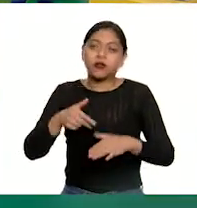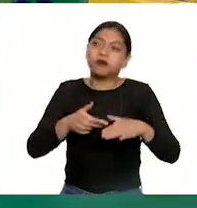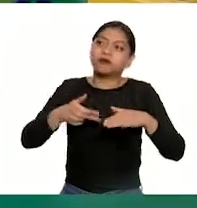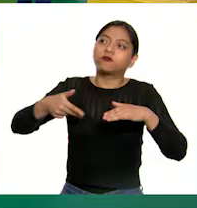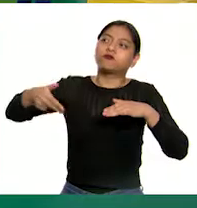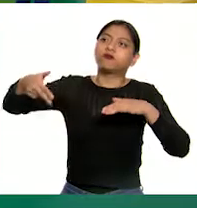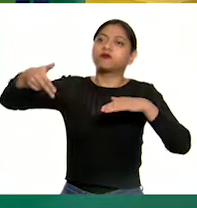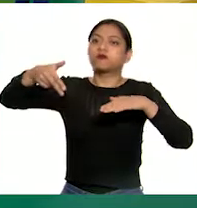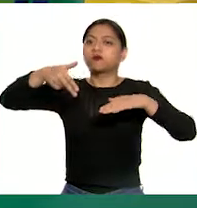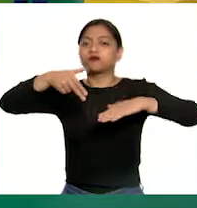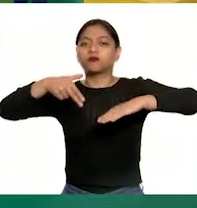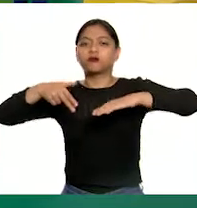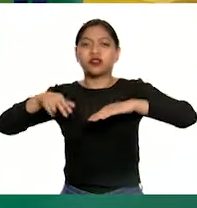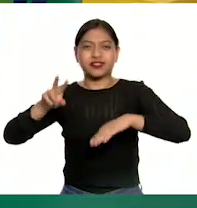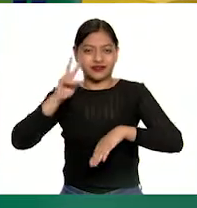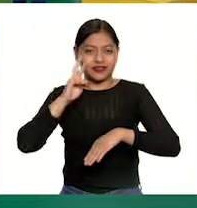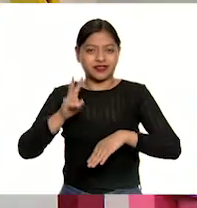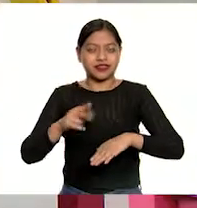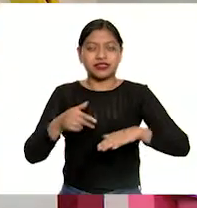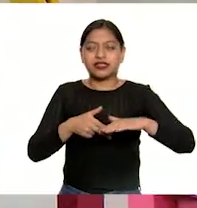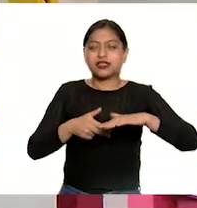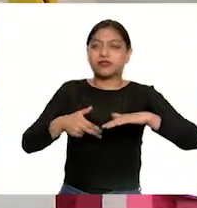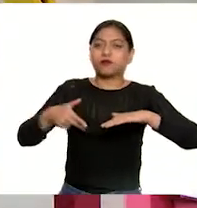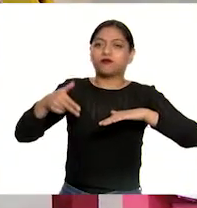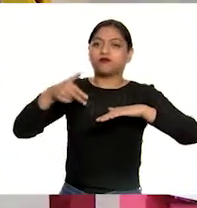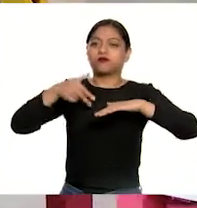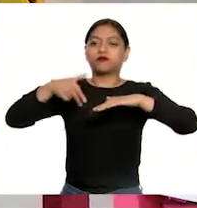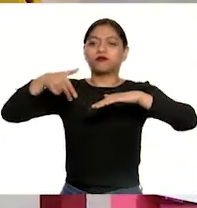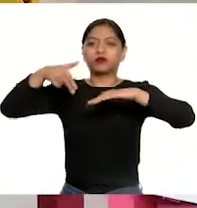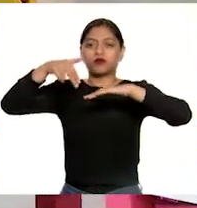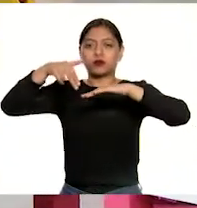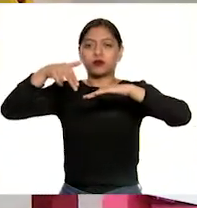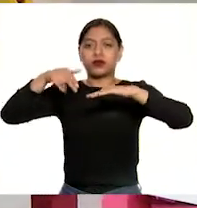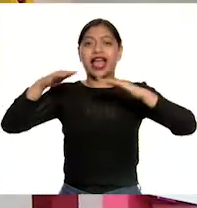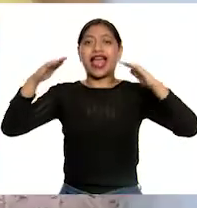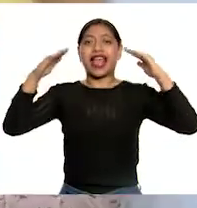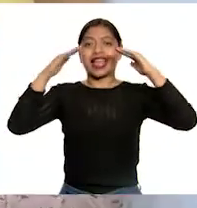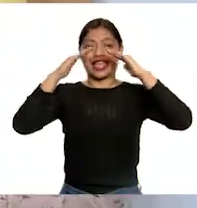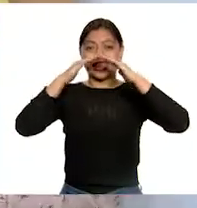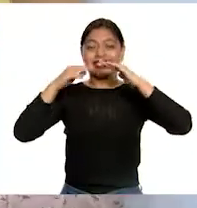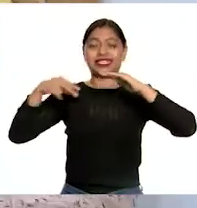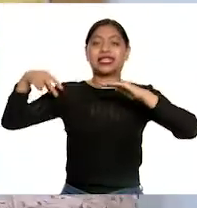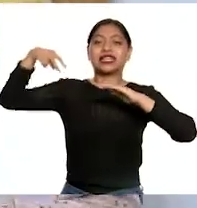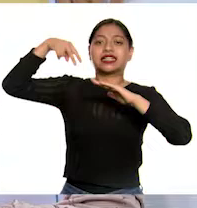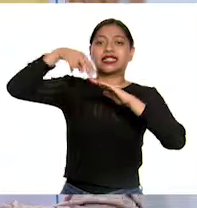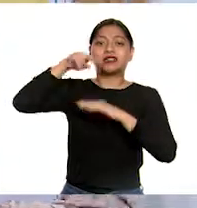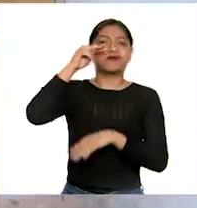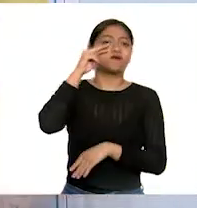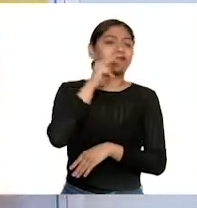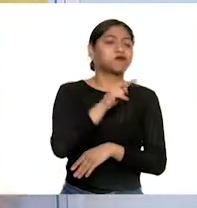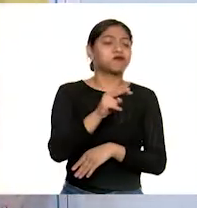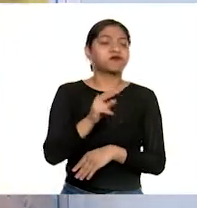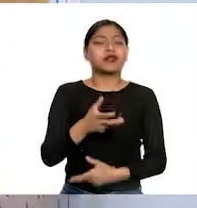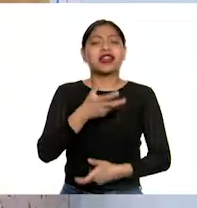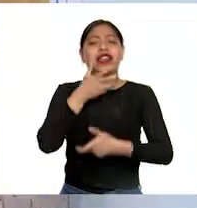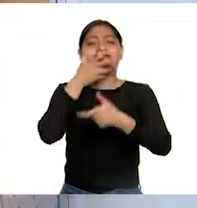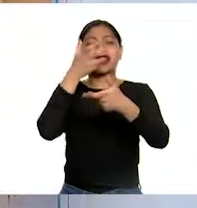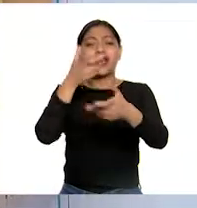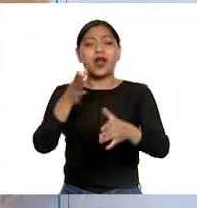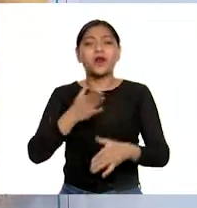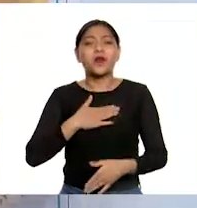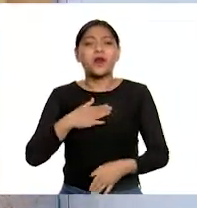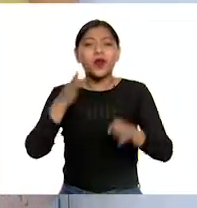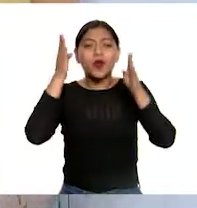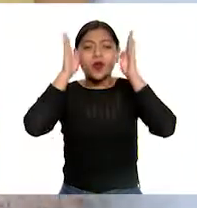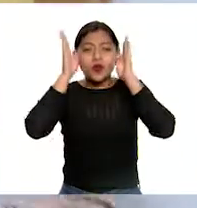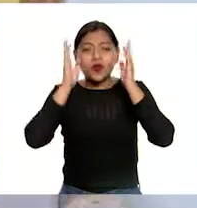azotea. ¿Se imaginan a Nasreddin trepando en una azotea? Y empezó a gritar que le regresaran a su burro. O haría